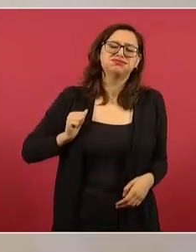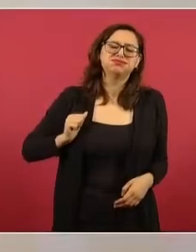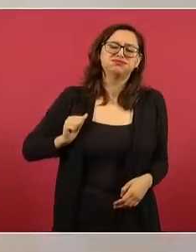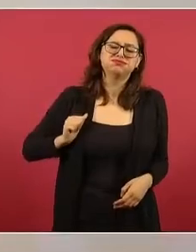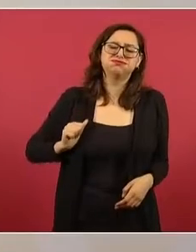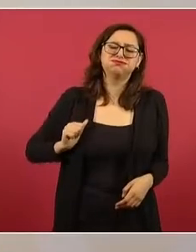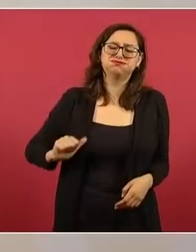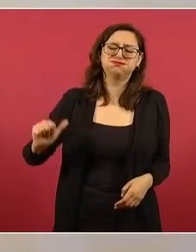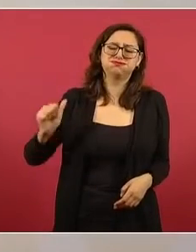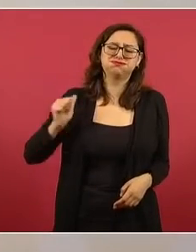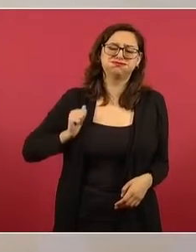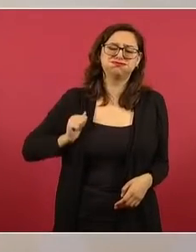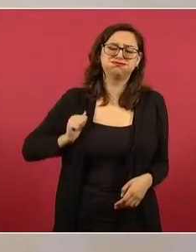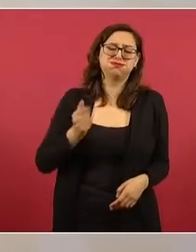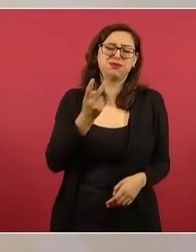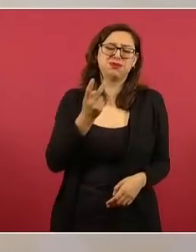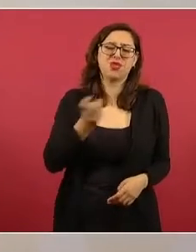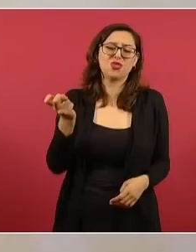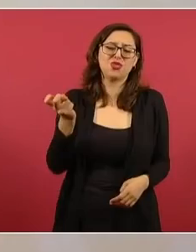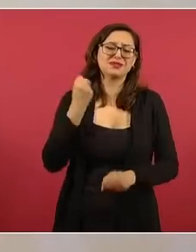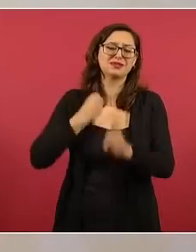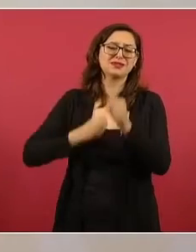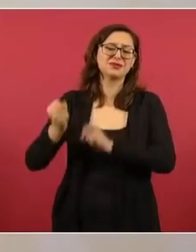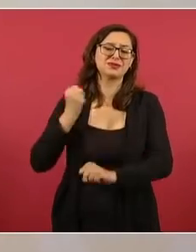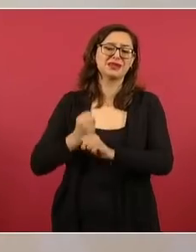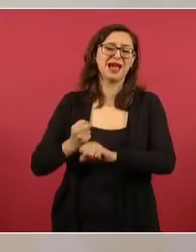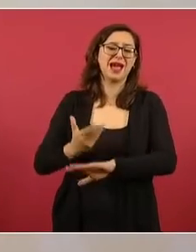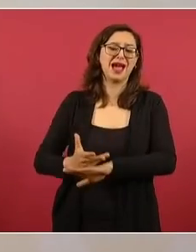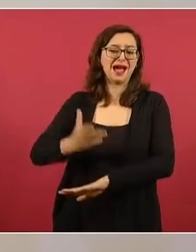de hace 2 siglos.